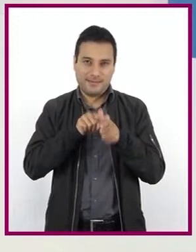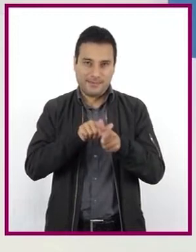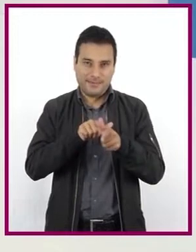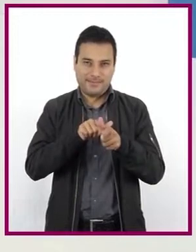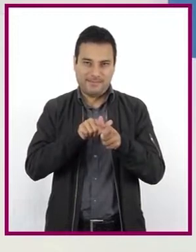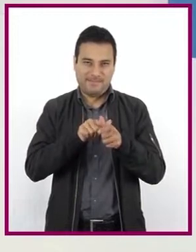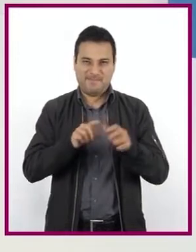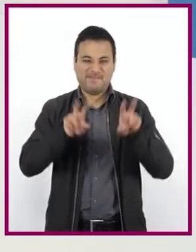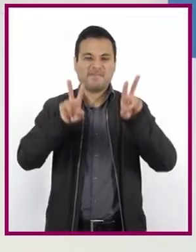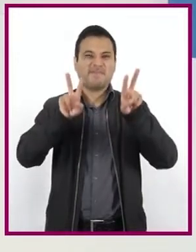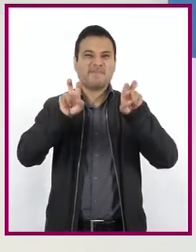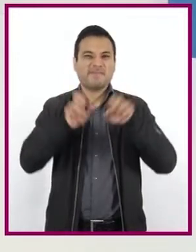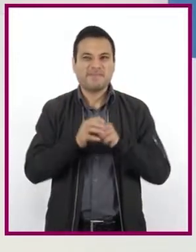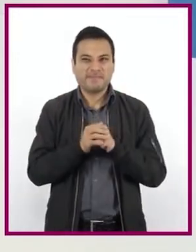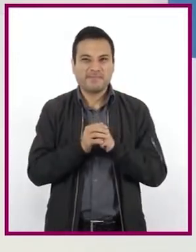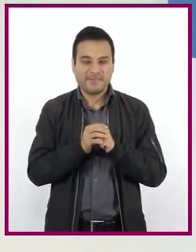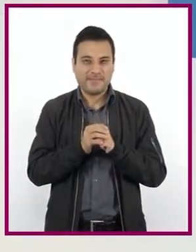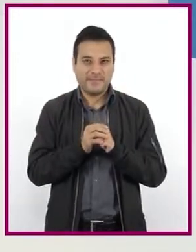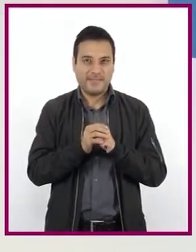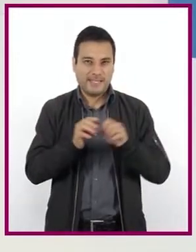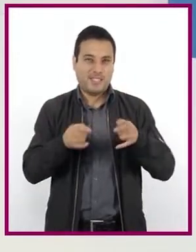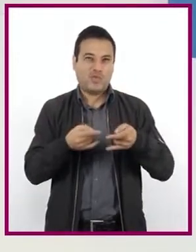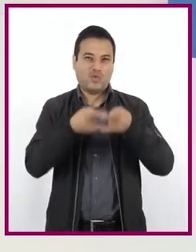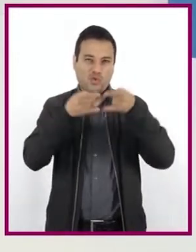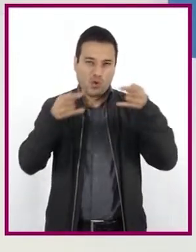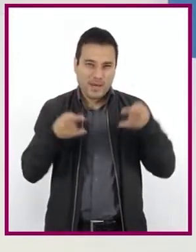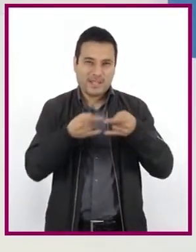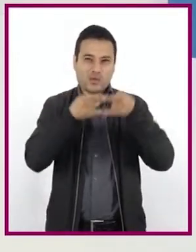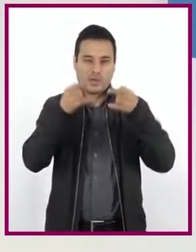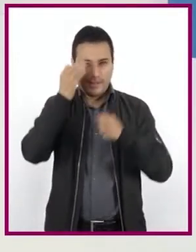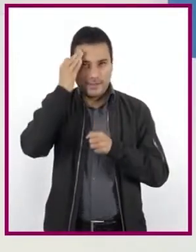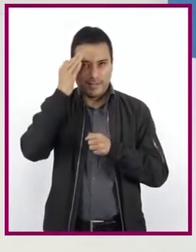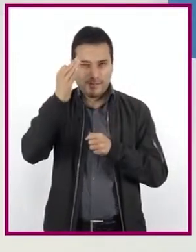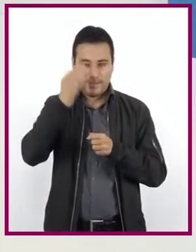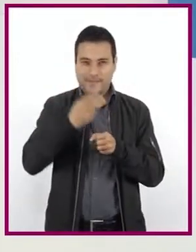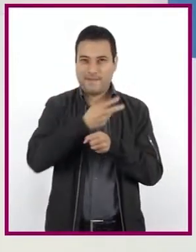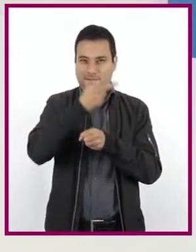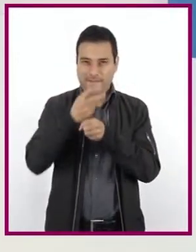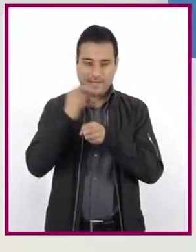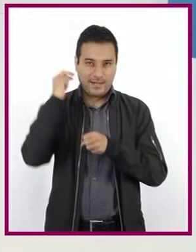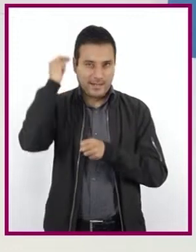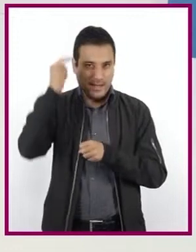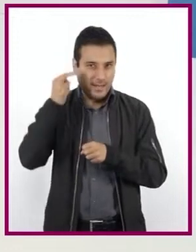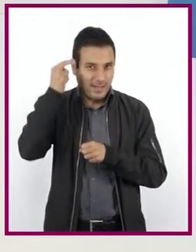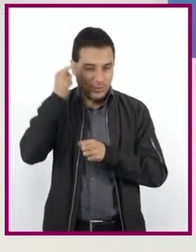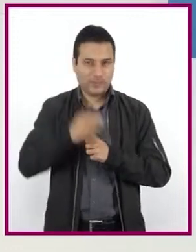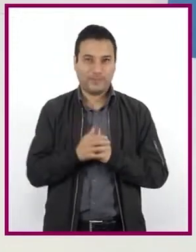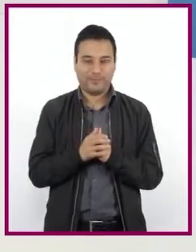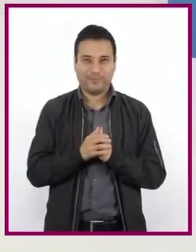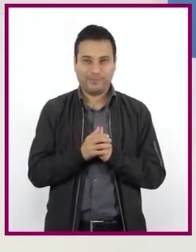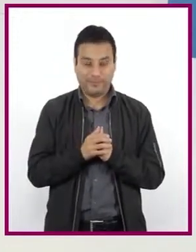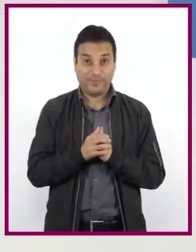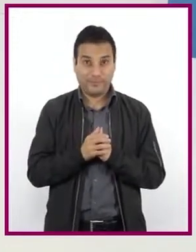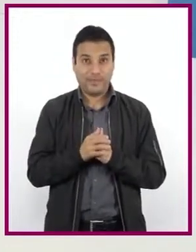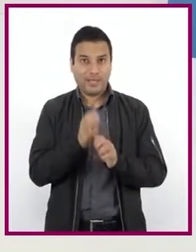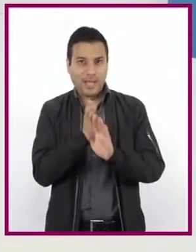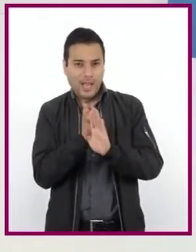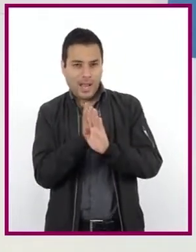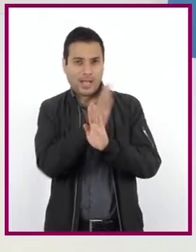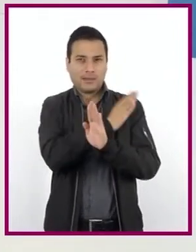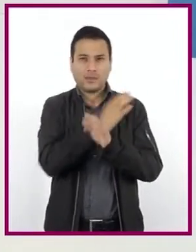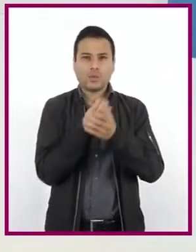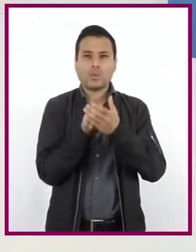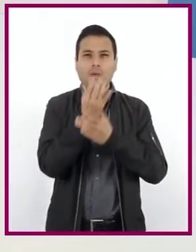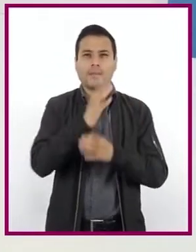con la interesante aventura por la época del virreinato. Revisaremos lo sucedido en Nueva